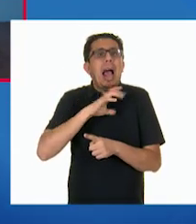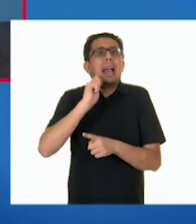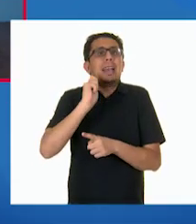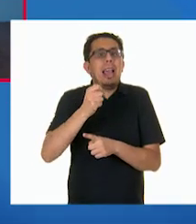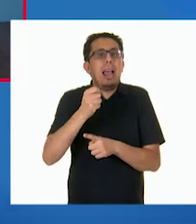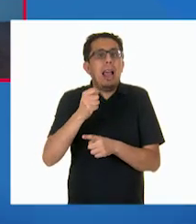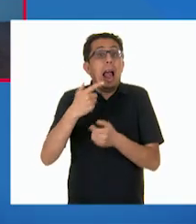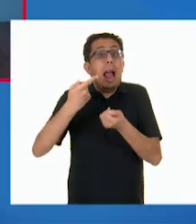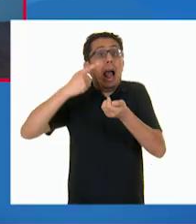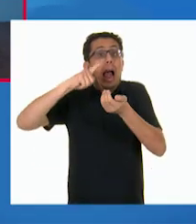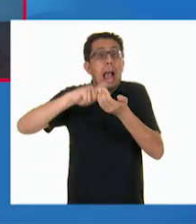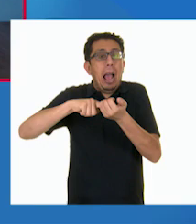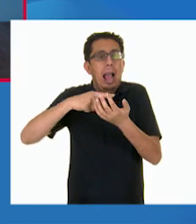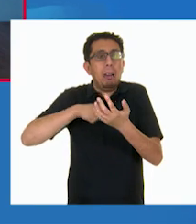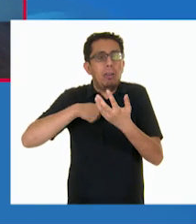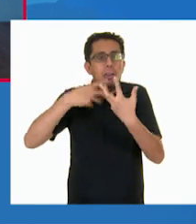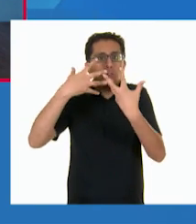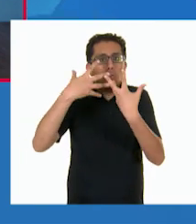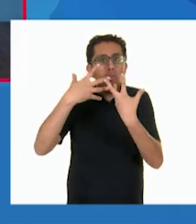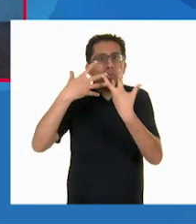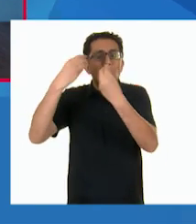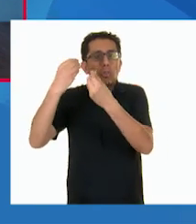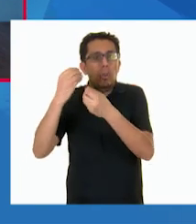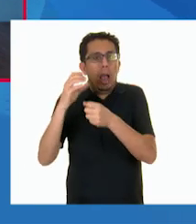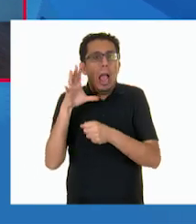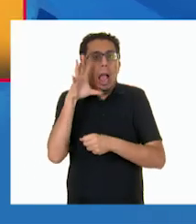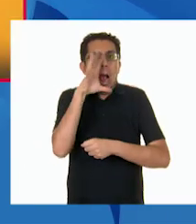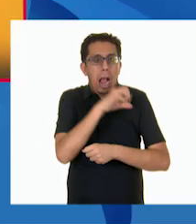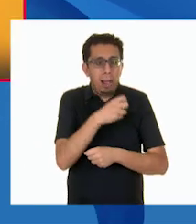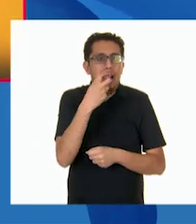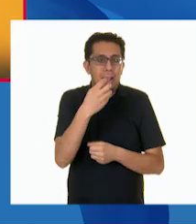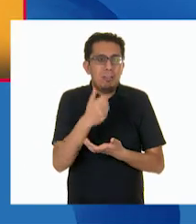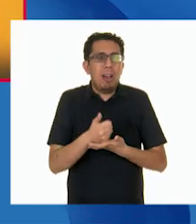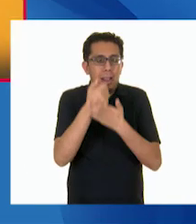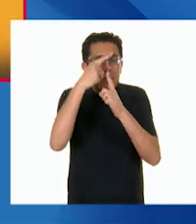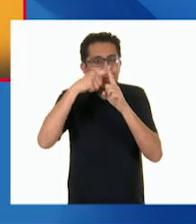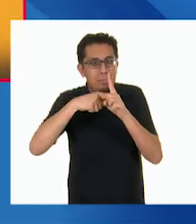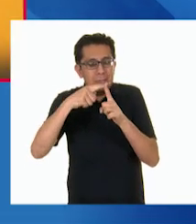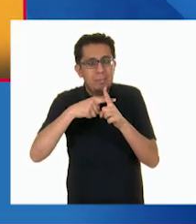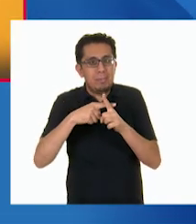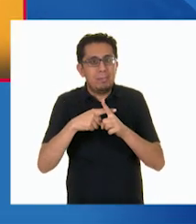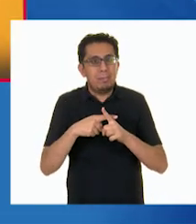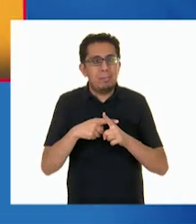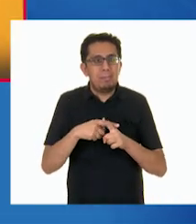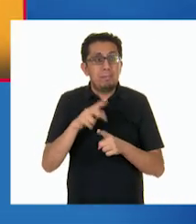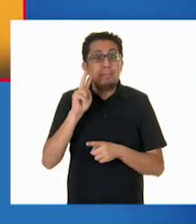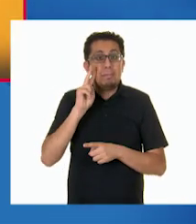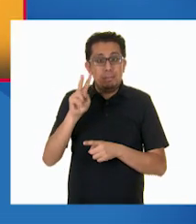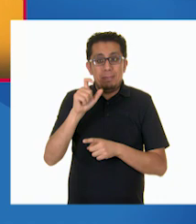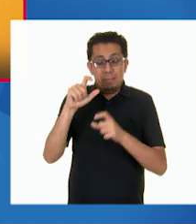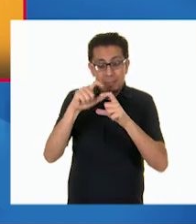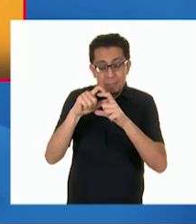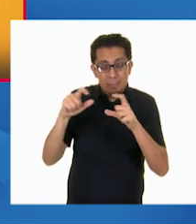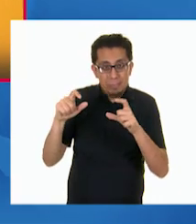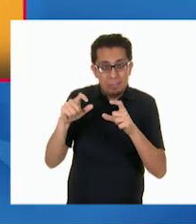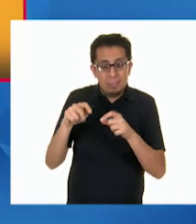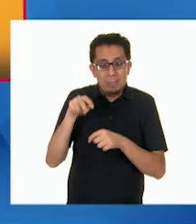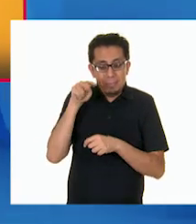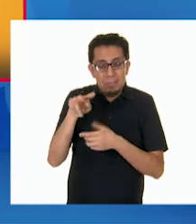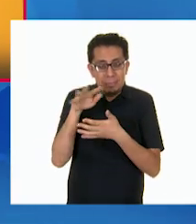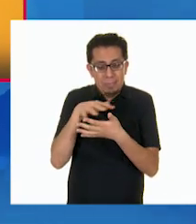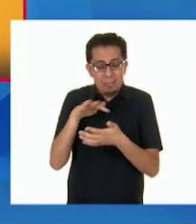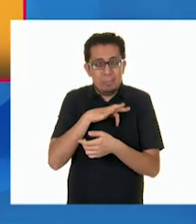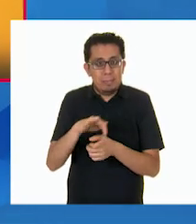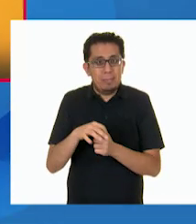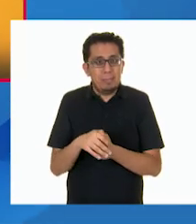receptor de infrarrojo y esa es la forma en la que lo medimos, donde lo vemos en esta pequeña pantallita. Y de esa